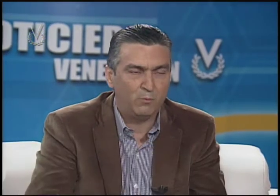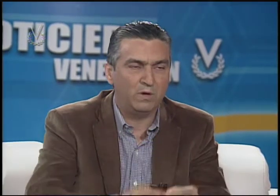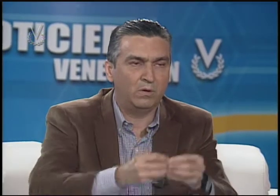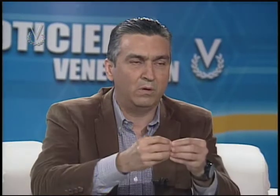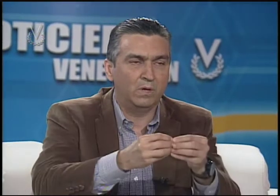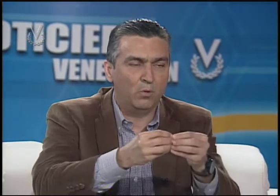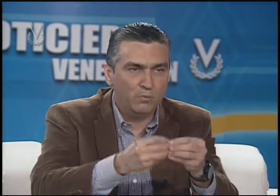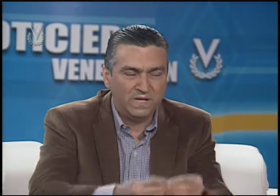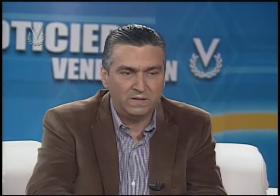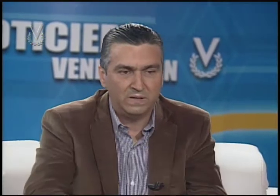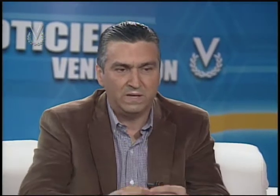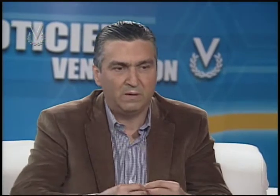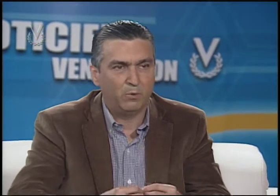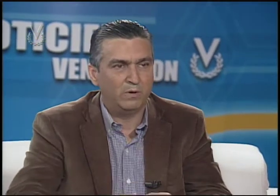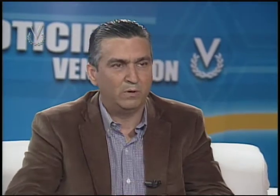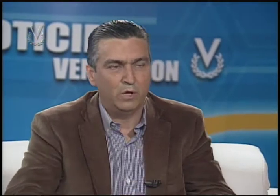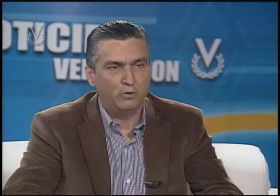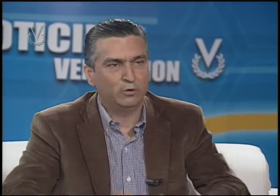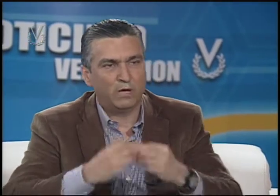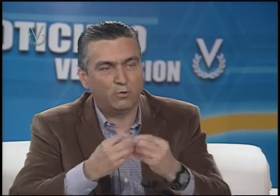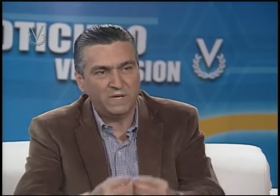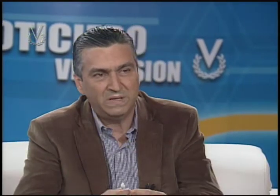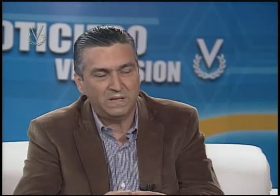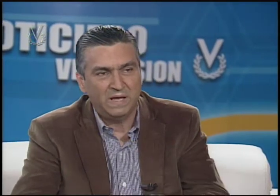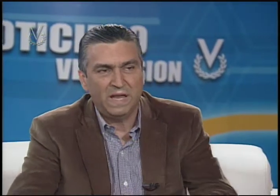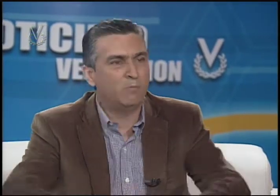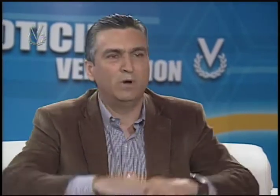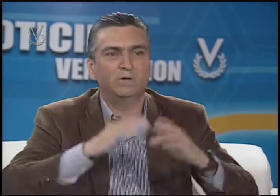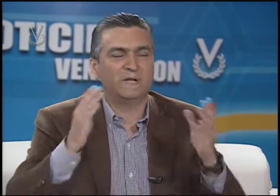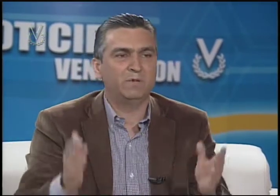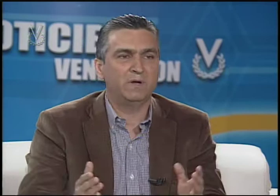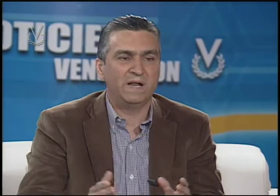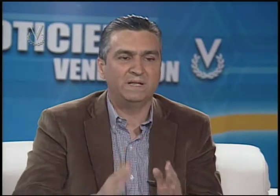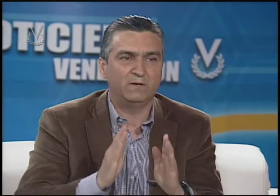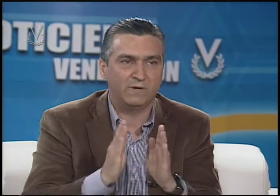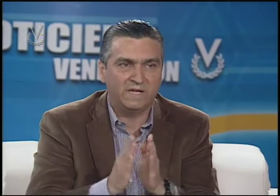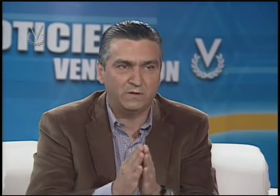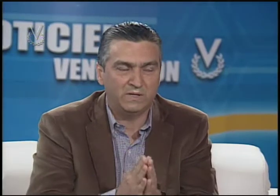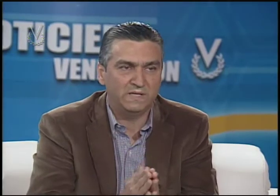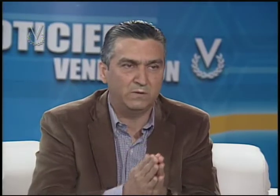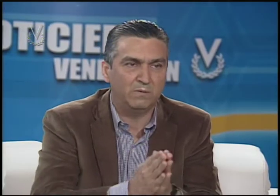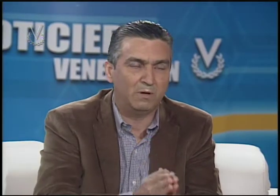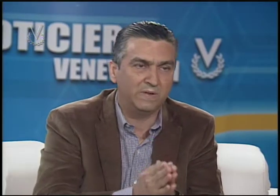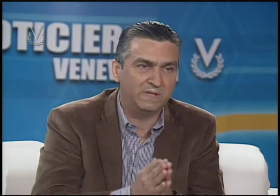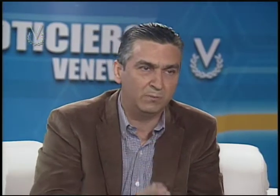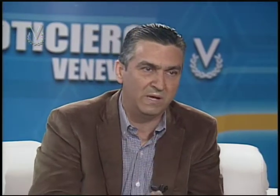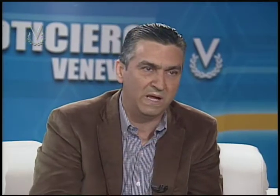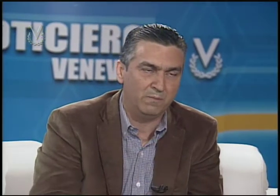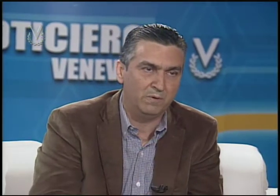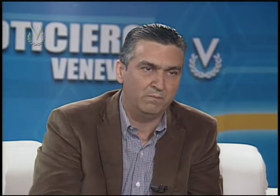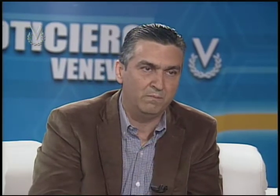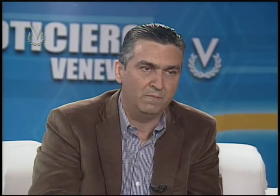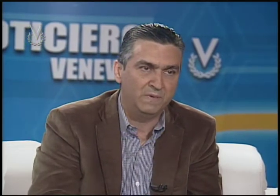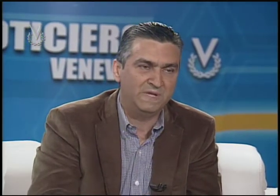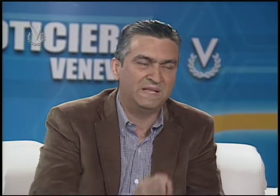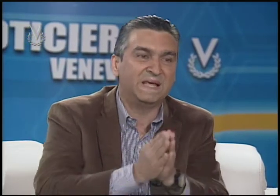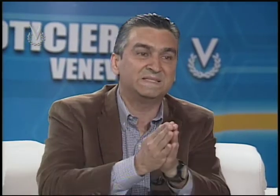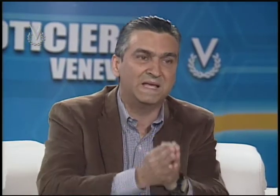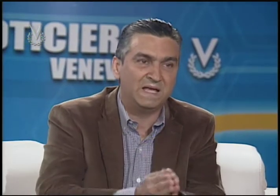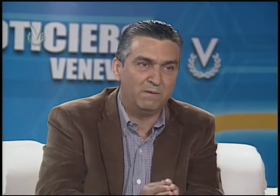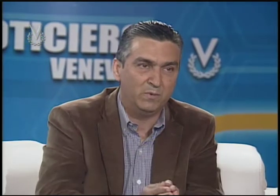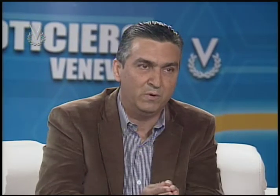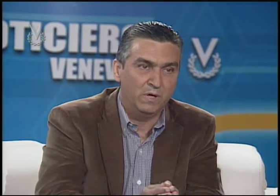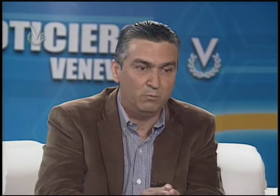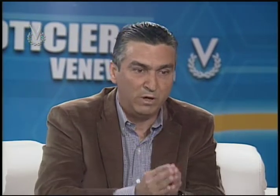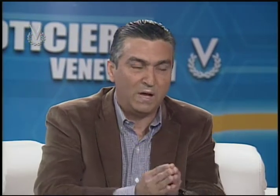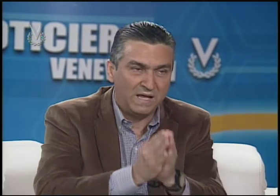Venezuela, el pueblo humilde, el pueblo no tan humilde, el pueblo en términos generales tiene un registro distinto del valor del tipo de cambio, de la tasa